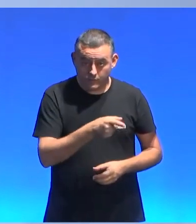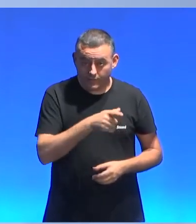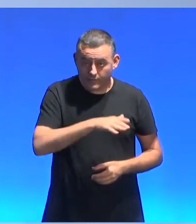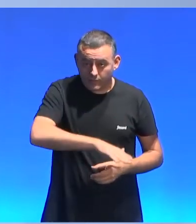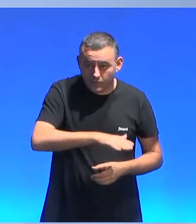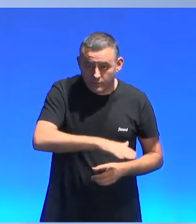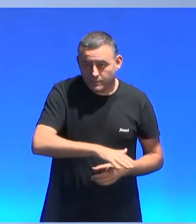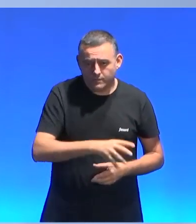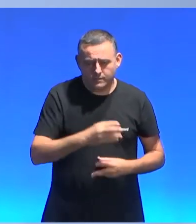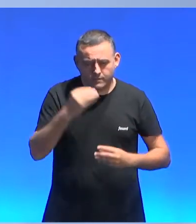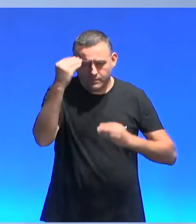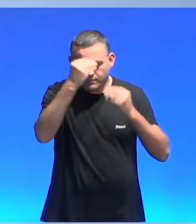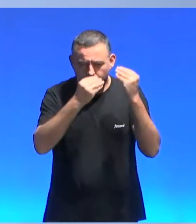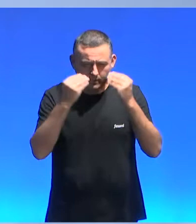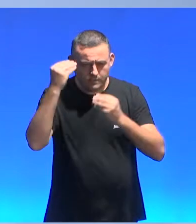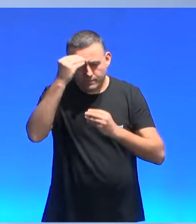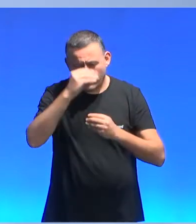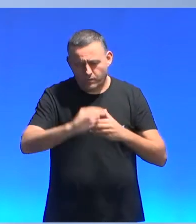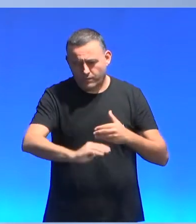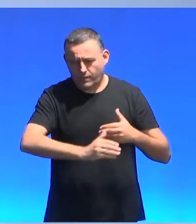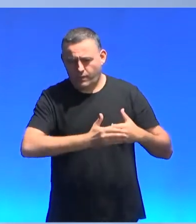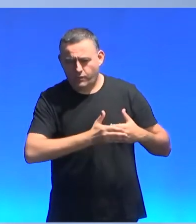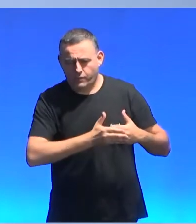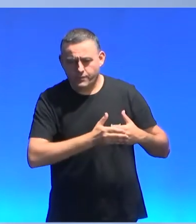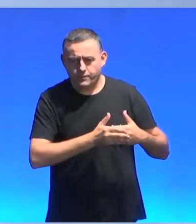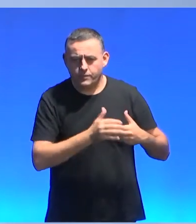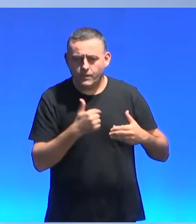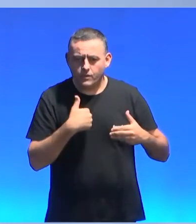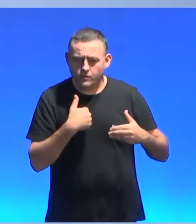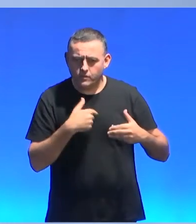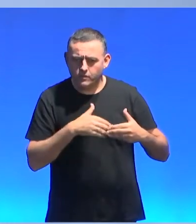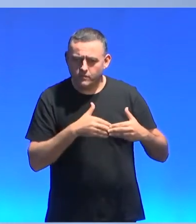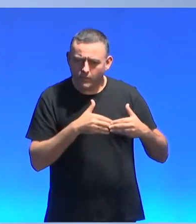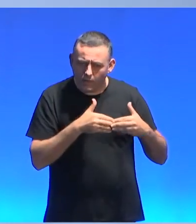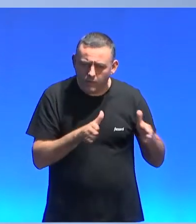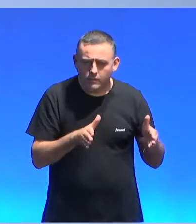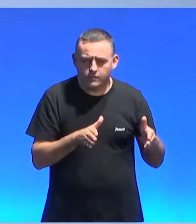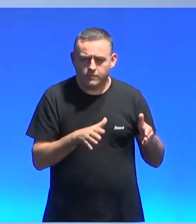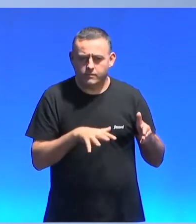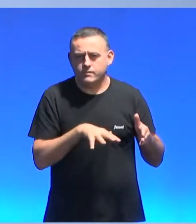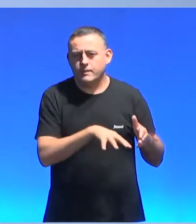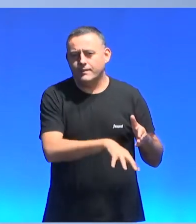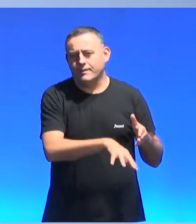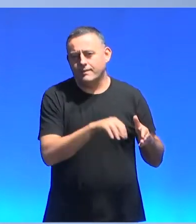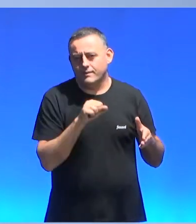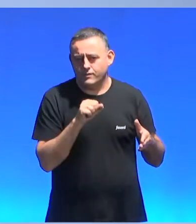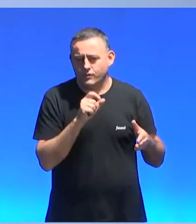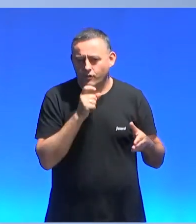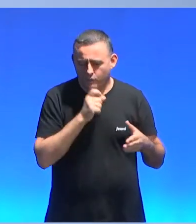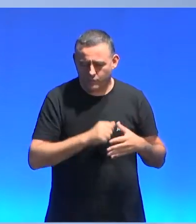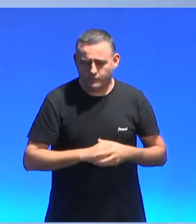infantil. Si somos capaces de decir, bueno, esto que habéis